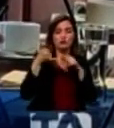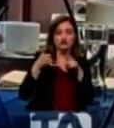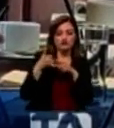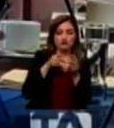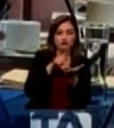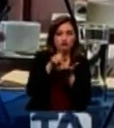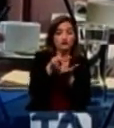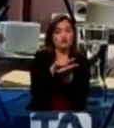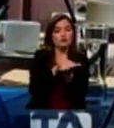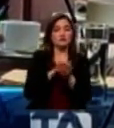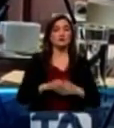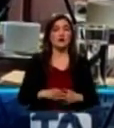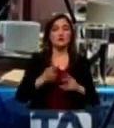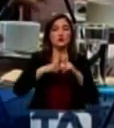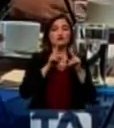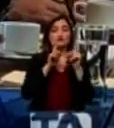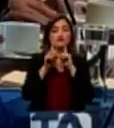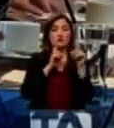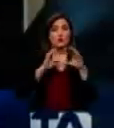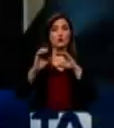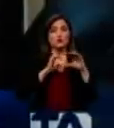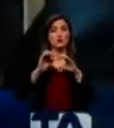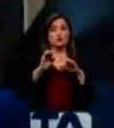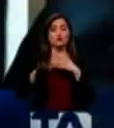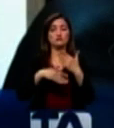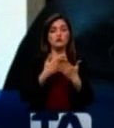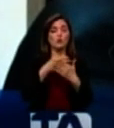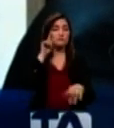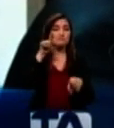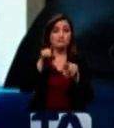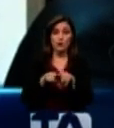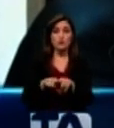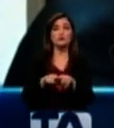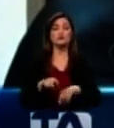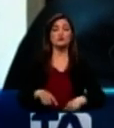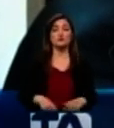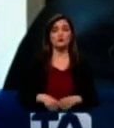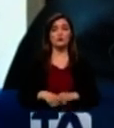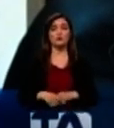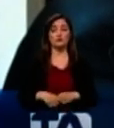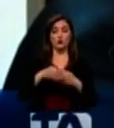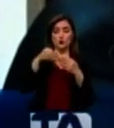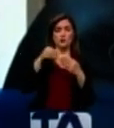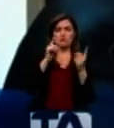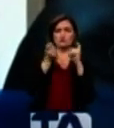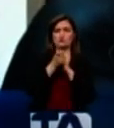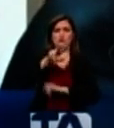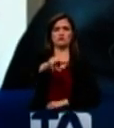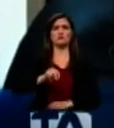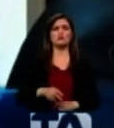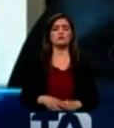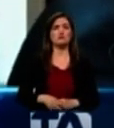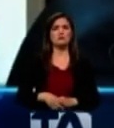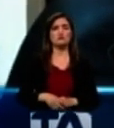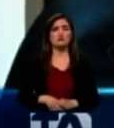una vez que iniciaron los diálogos y las conversaciones y tuvieron toda la certeza de que no se iba a salir de la dolarización y también que no